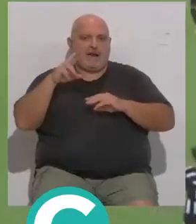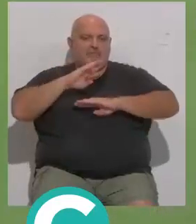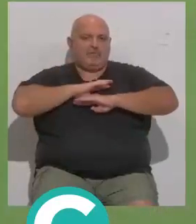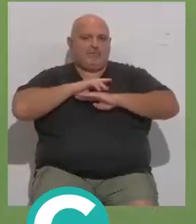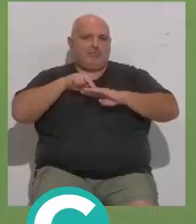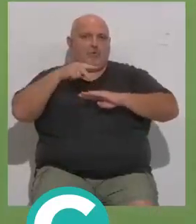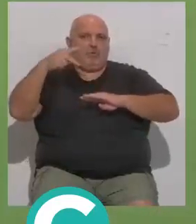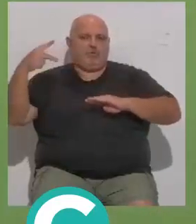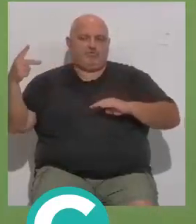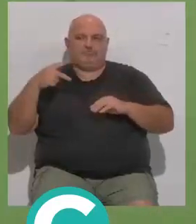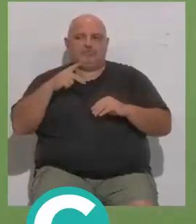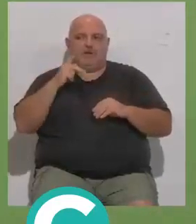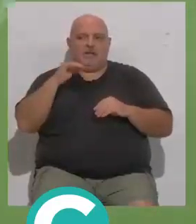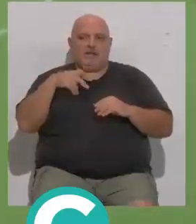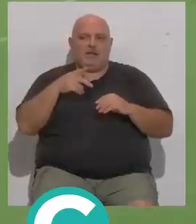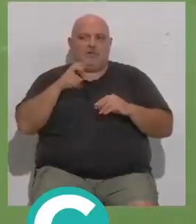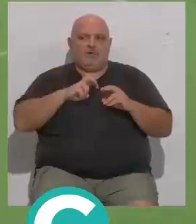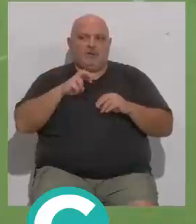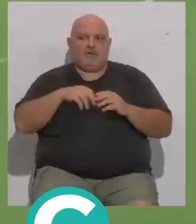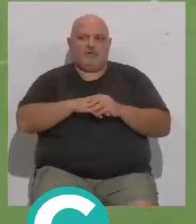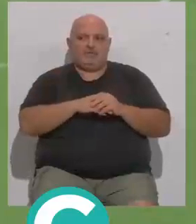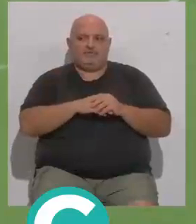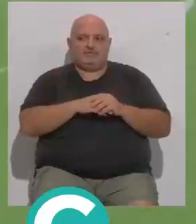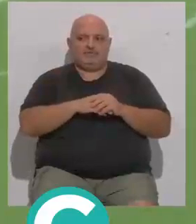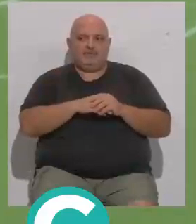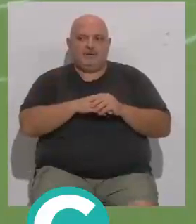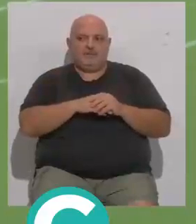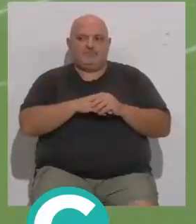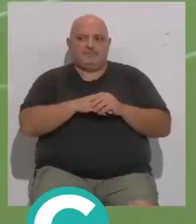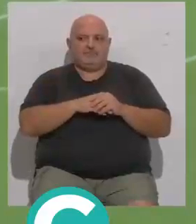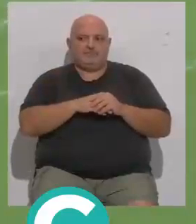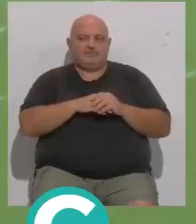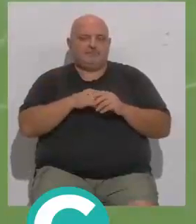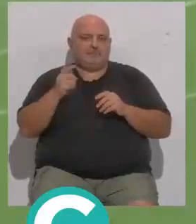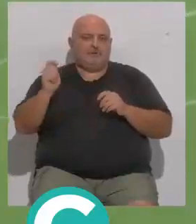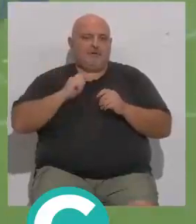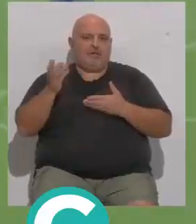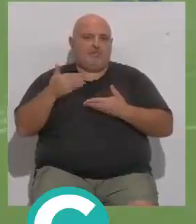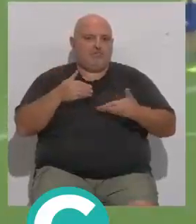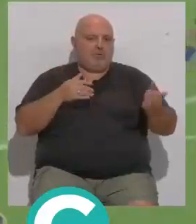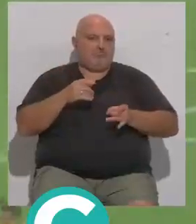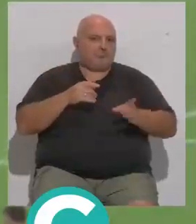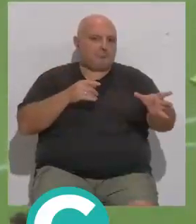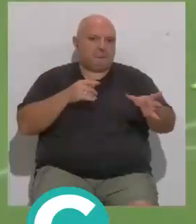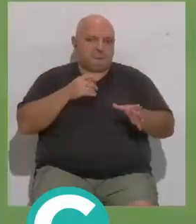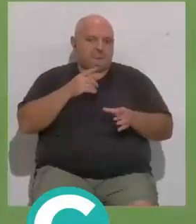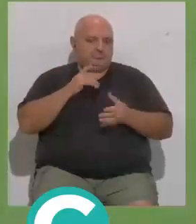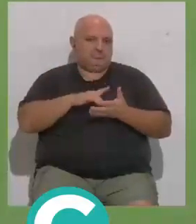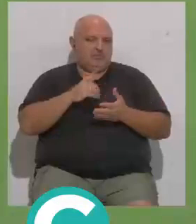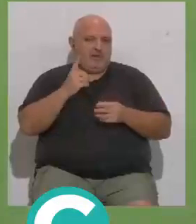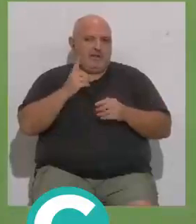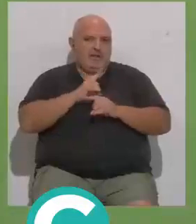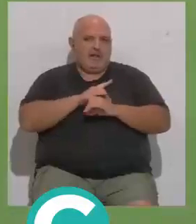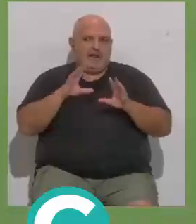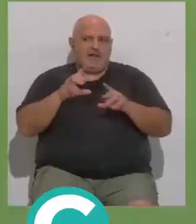volaba, y aquí vemos cómo Quiquín se va de su jugador, de su rival, y en todo momento, teniendo